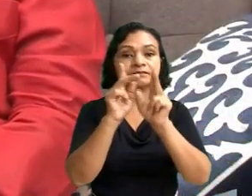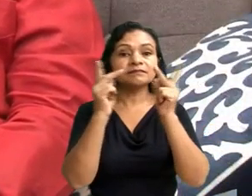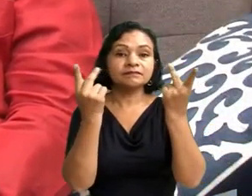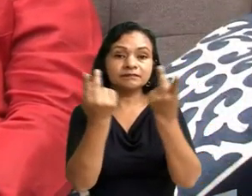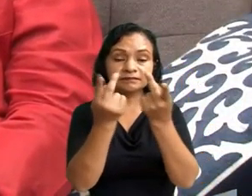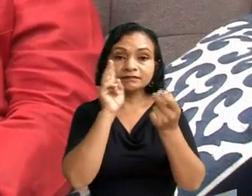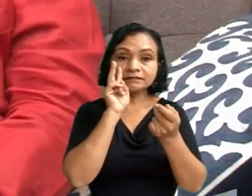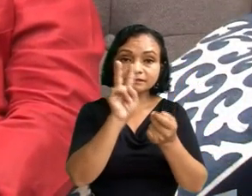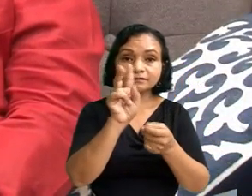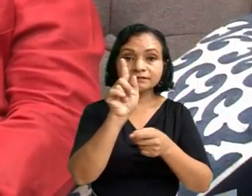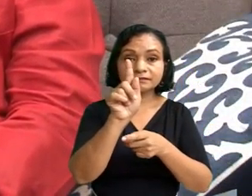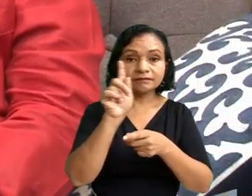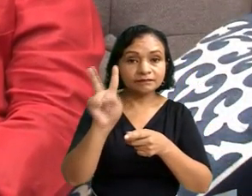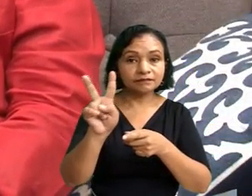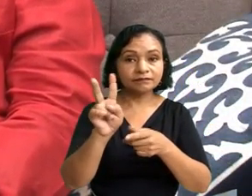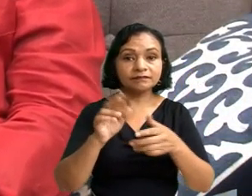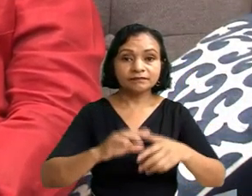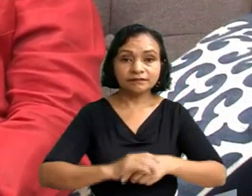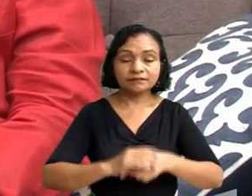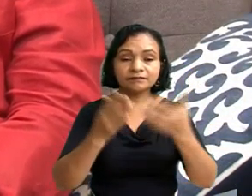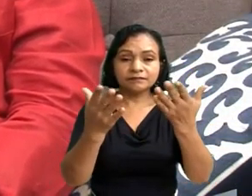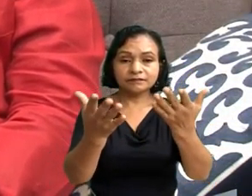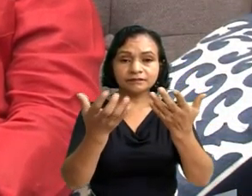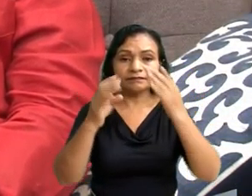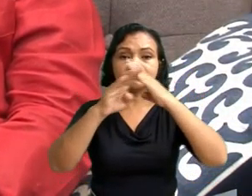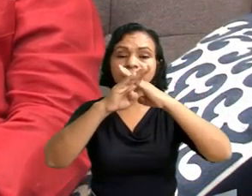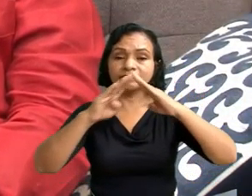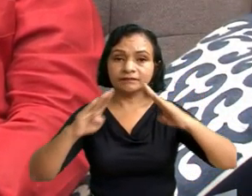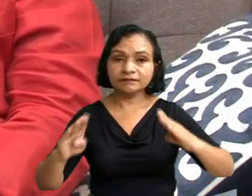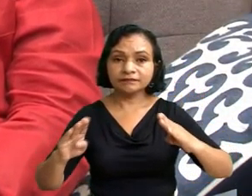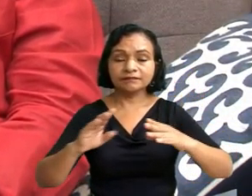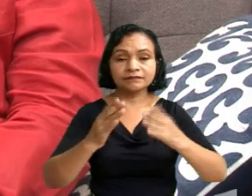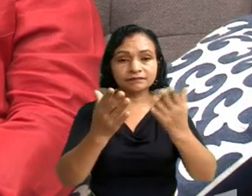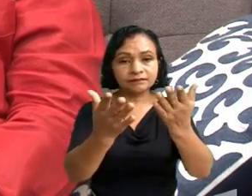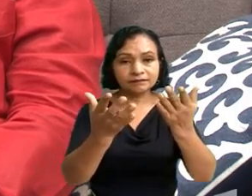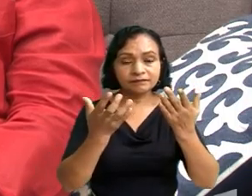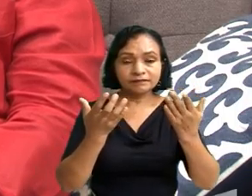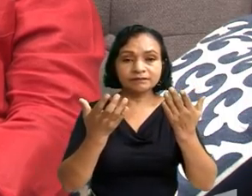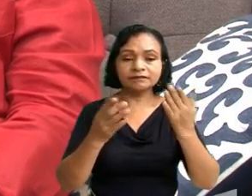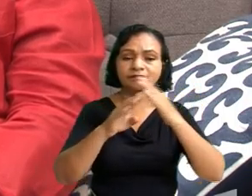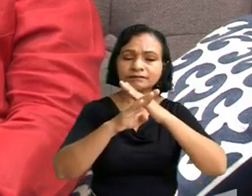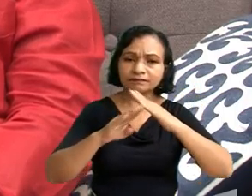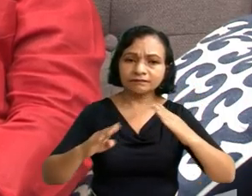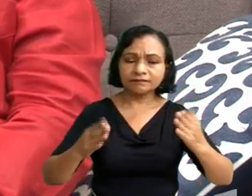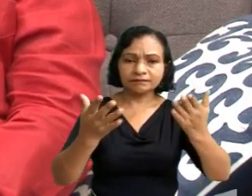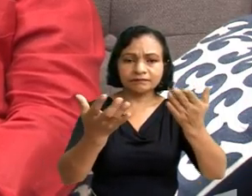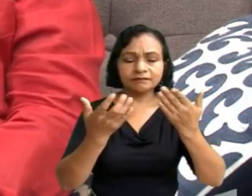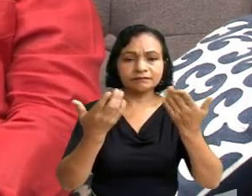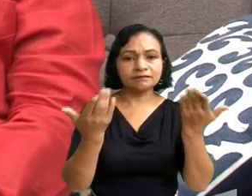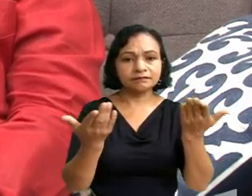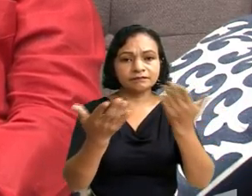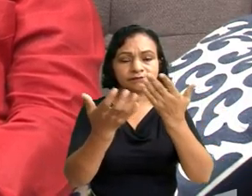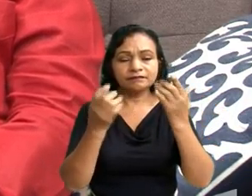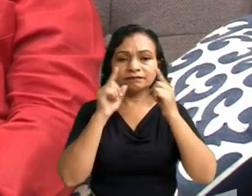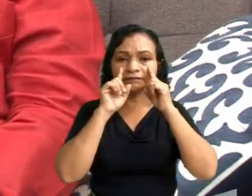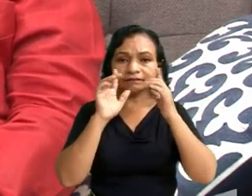ve que quiere paz qué quiere tranquilidad que quiere reconciliación que quiere